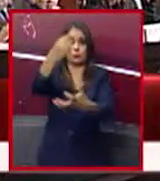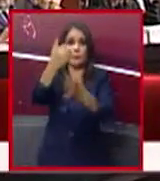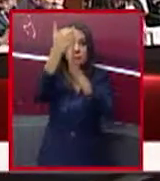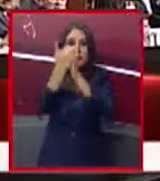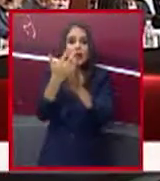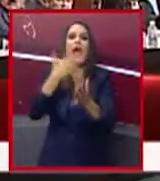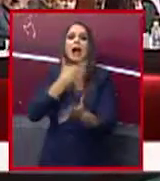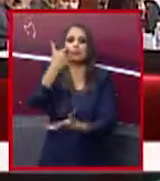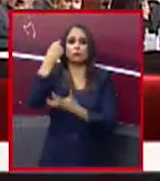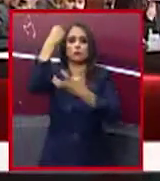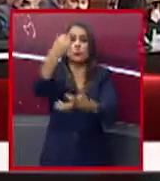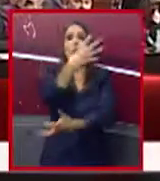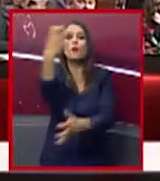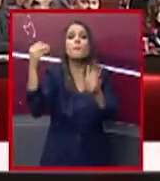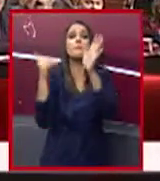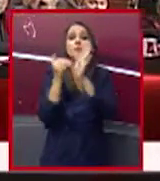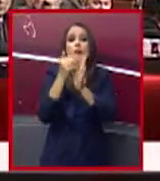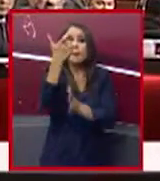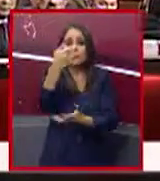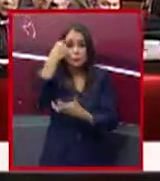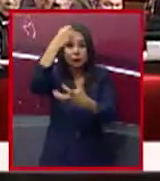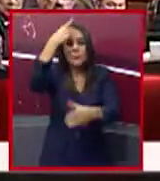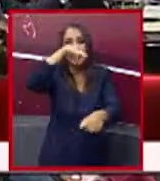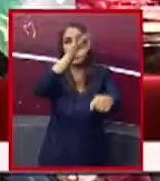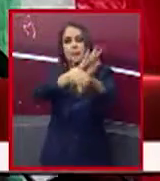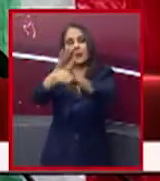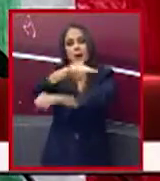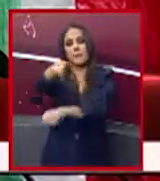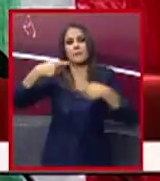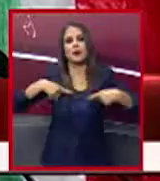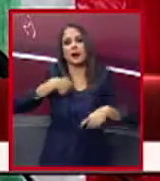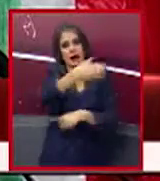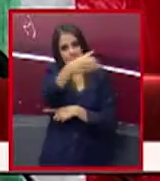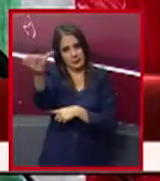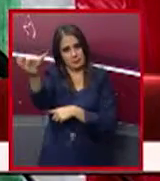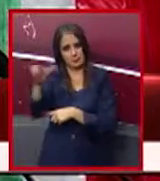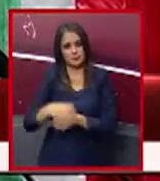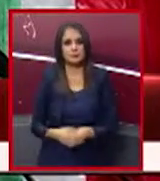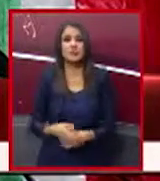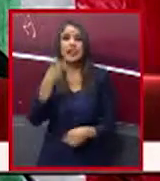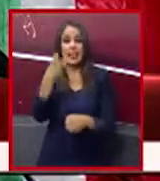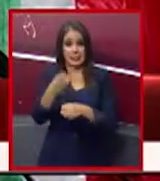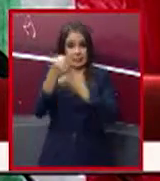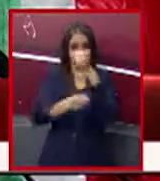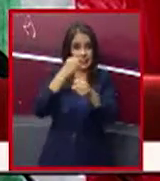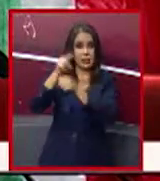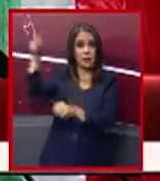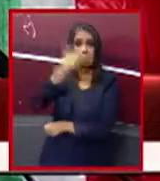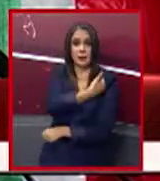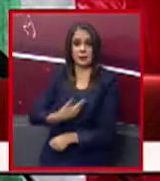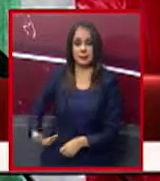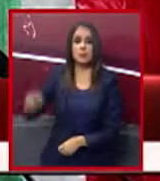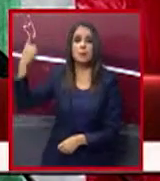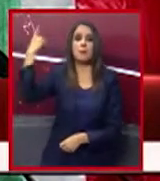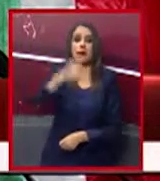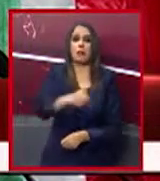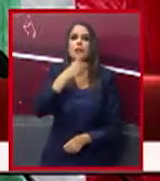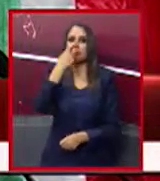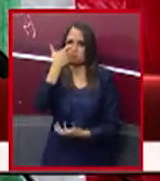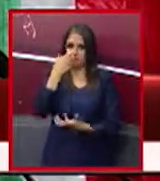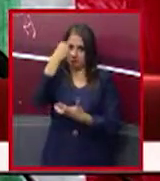con una bolsa de 400 millones. Este año, señor presidente de la República, dispuso una bolsa importante